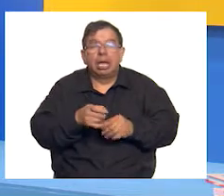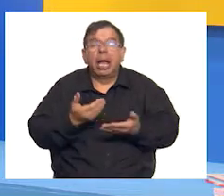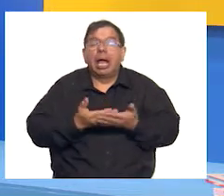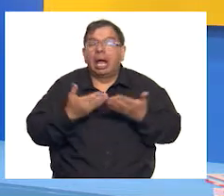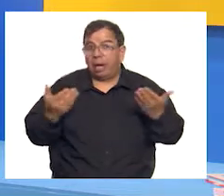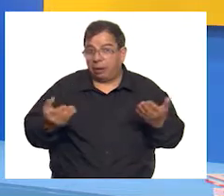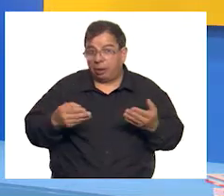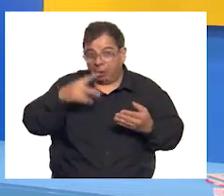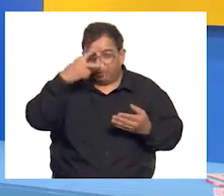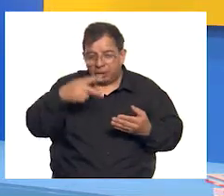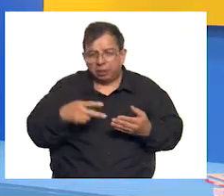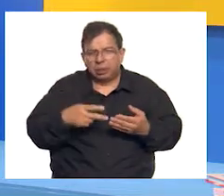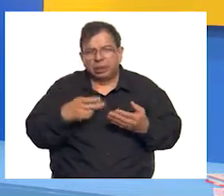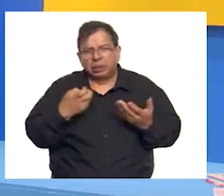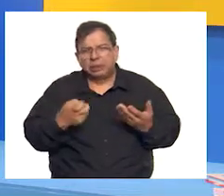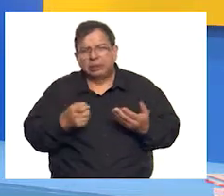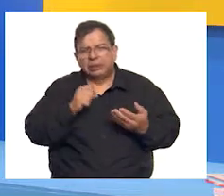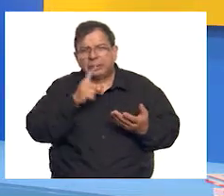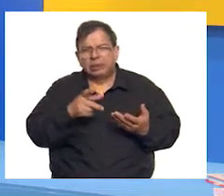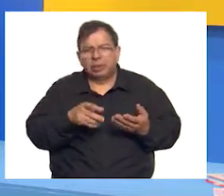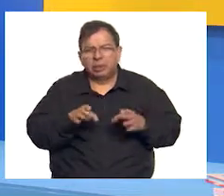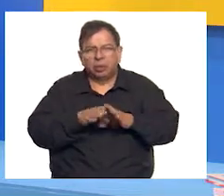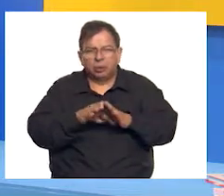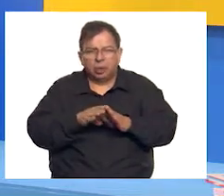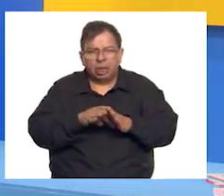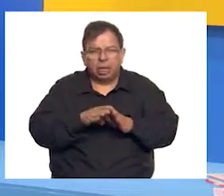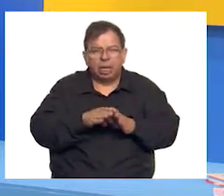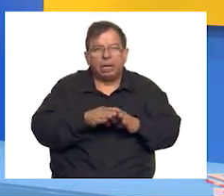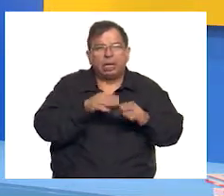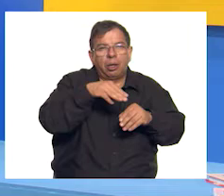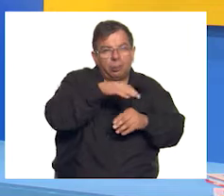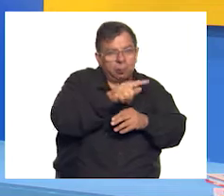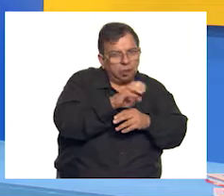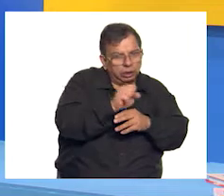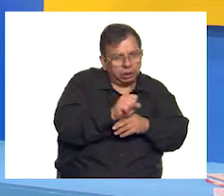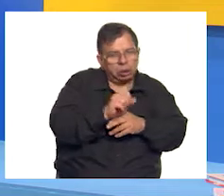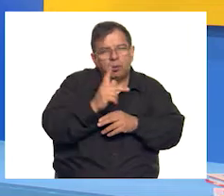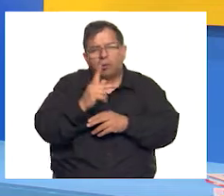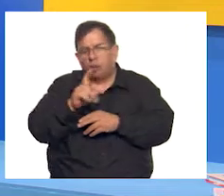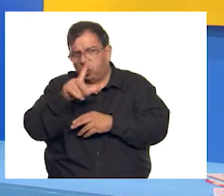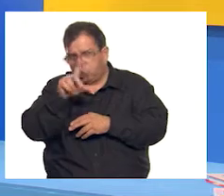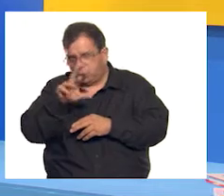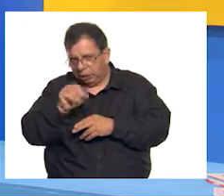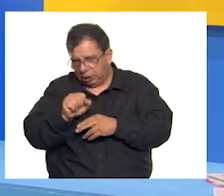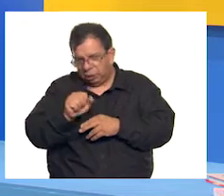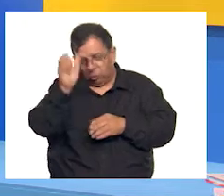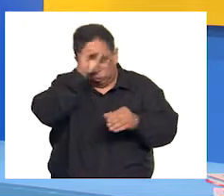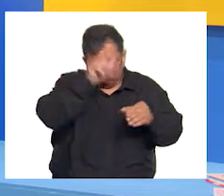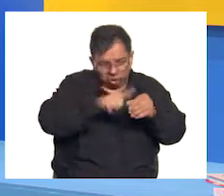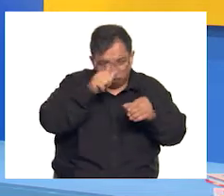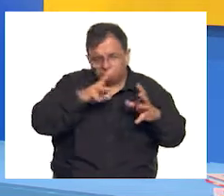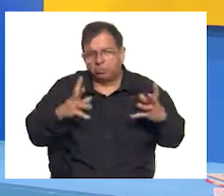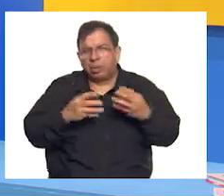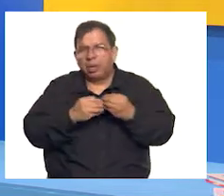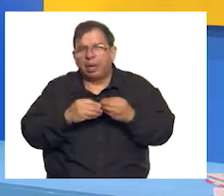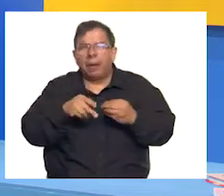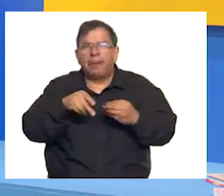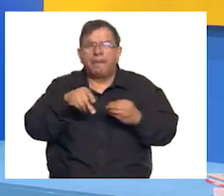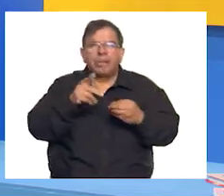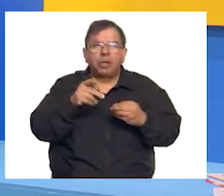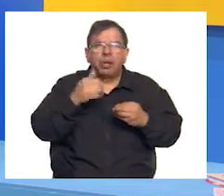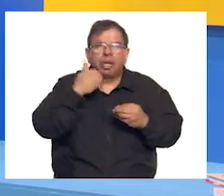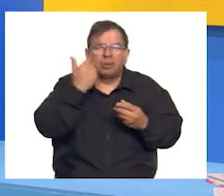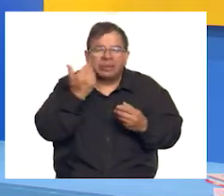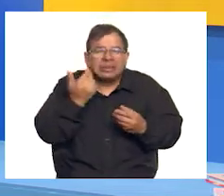actual, puede calificarse tanto como multicultural como pluricultural. Sin embargo, la aspiración sería